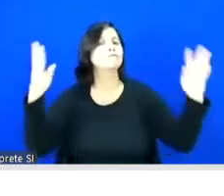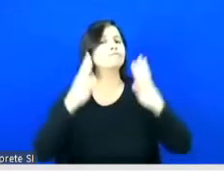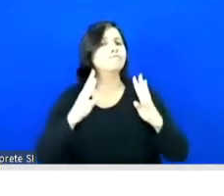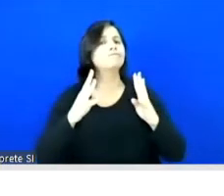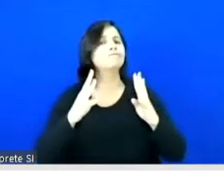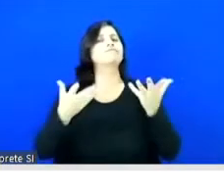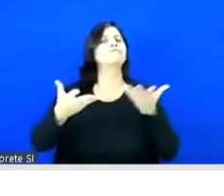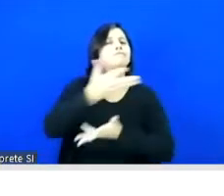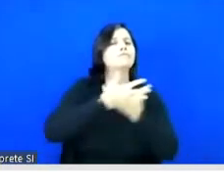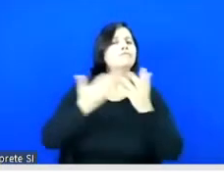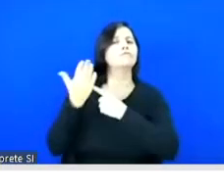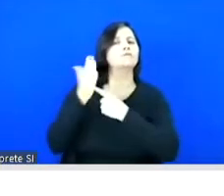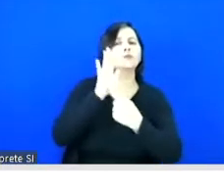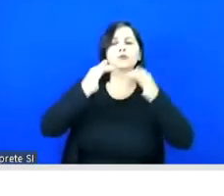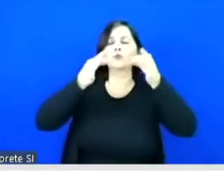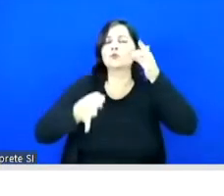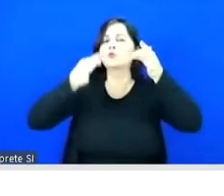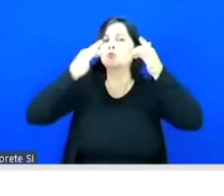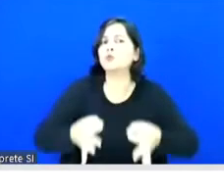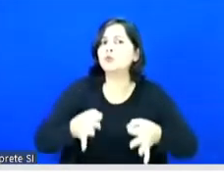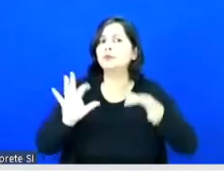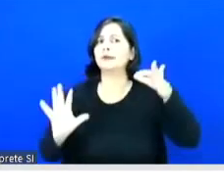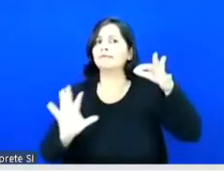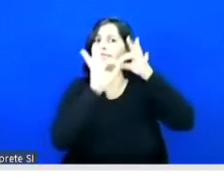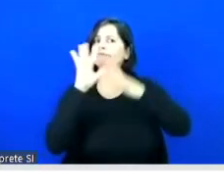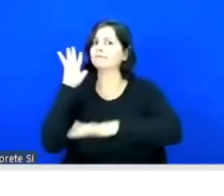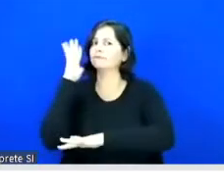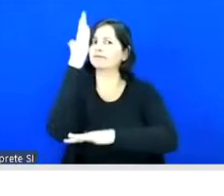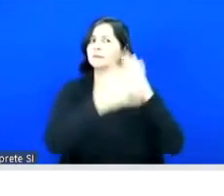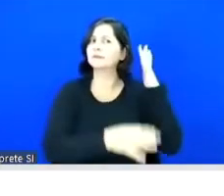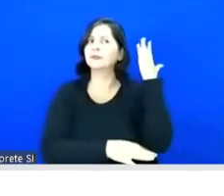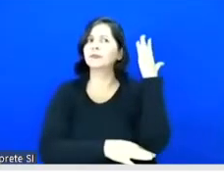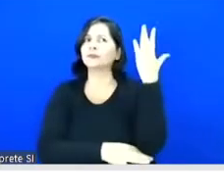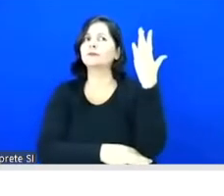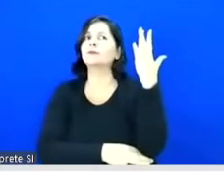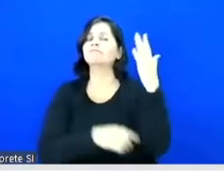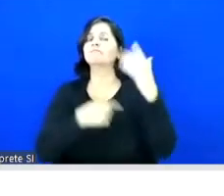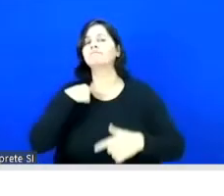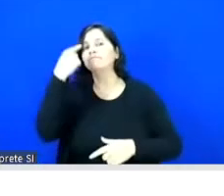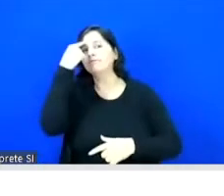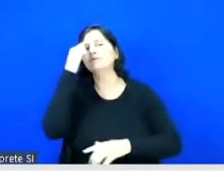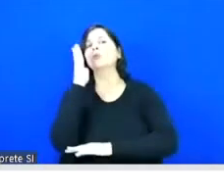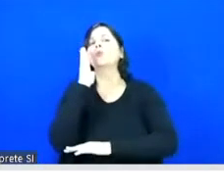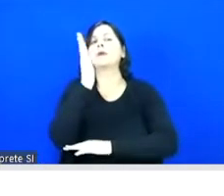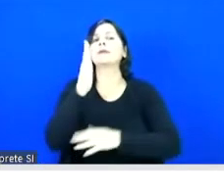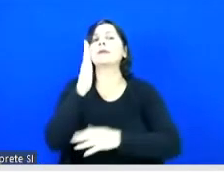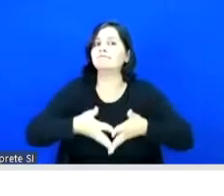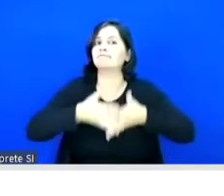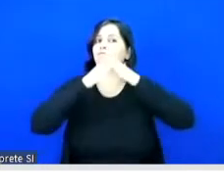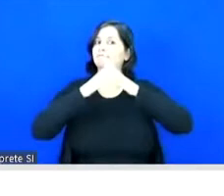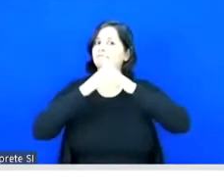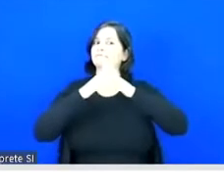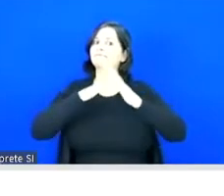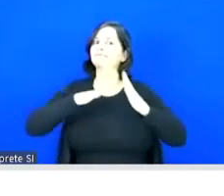Este acuerdo se va a implementar el 22 de abril en toda la región latinoamericana. México es muy